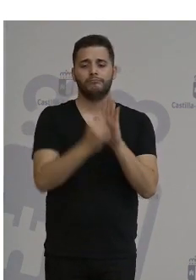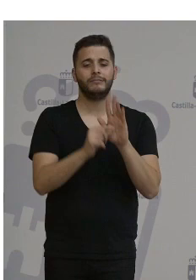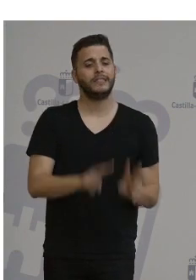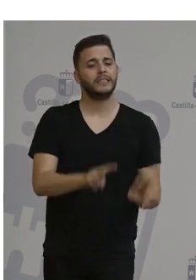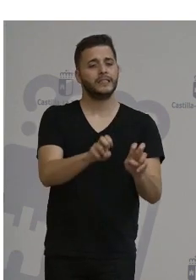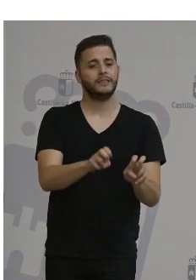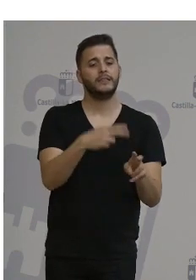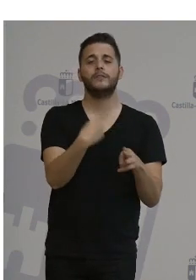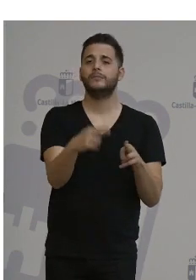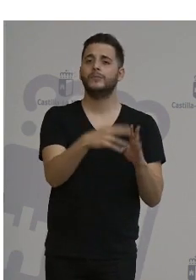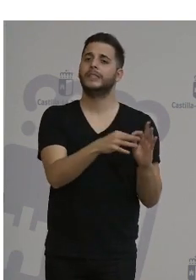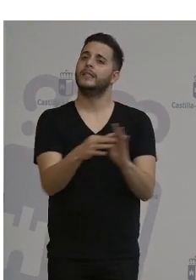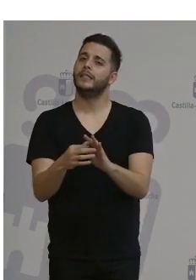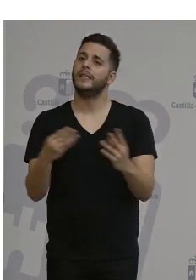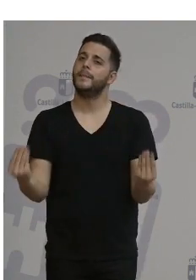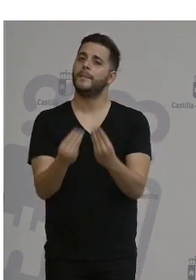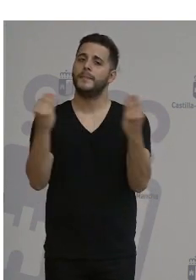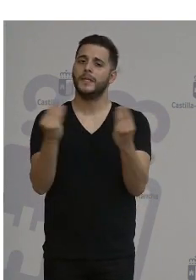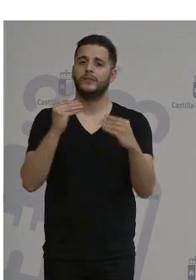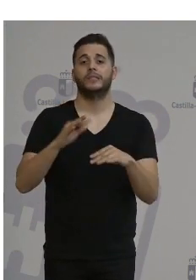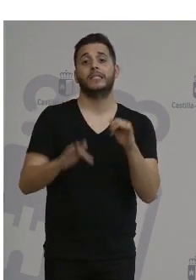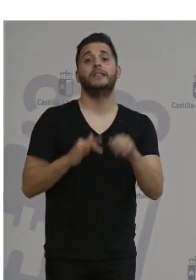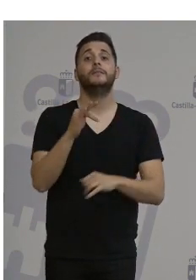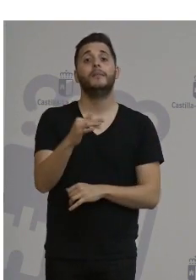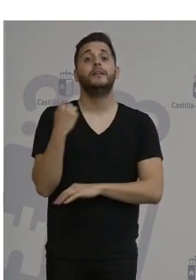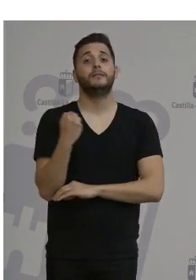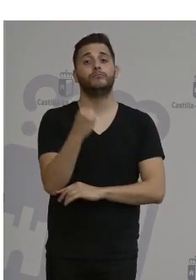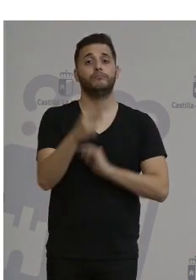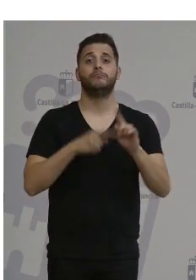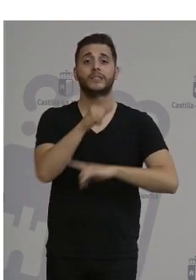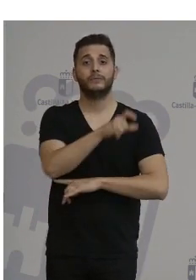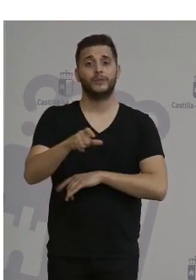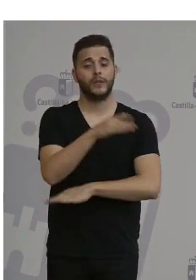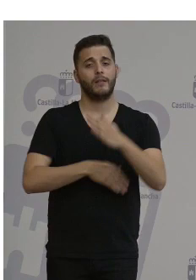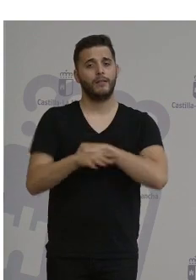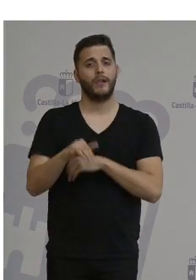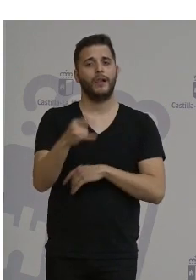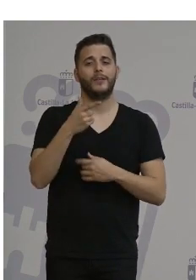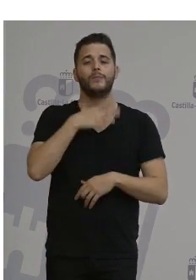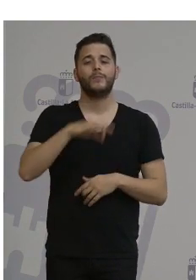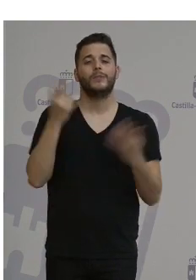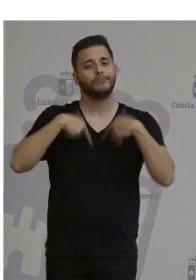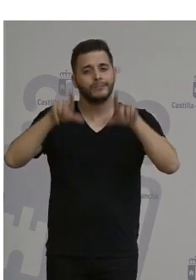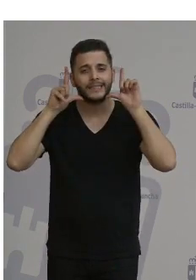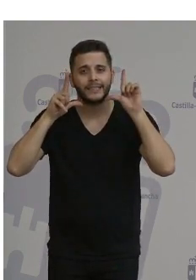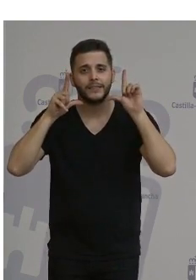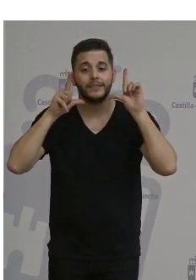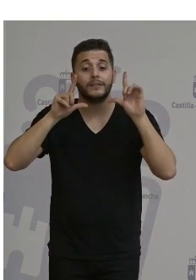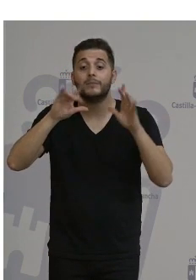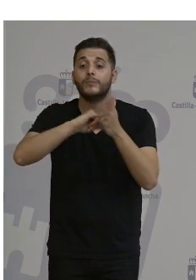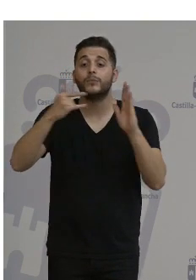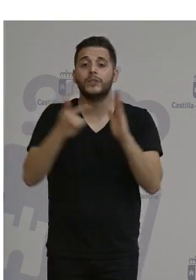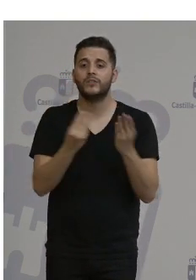política que ofrece más y mejores apoyos para que las personas con discapacidad puedan ser protagonistas de sus propios